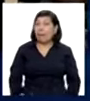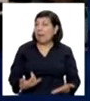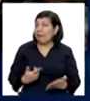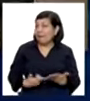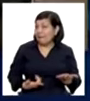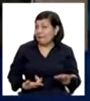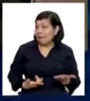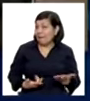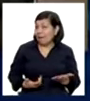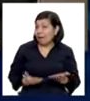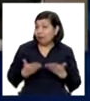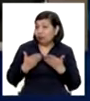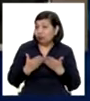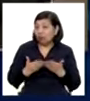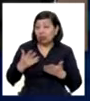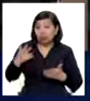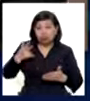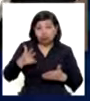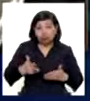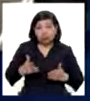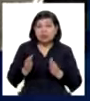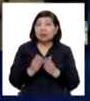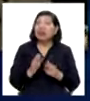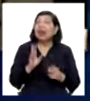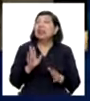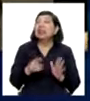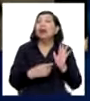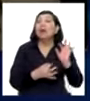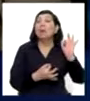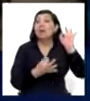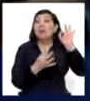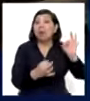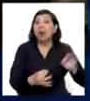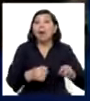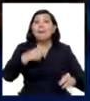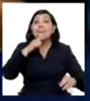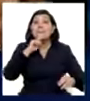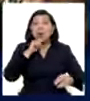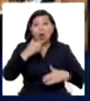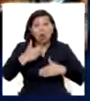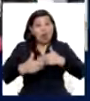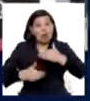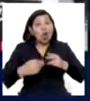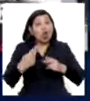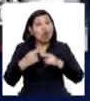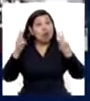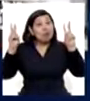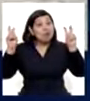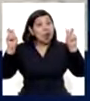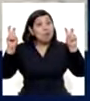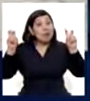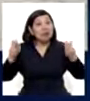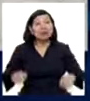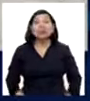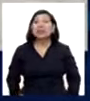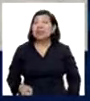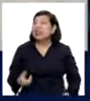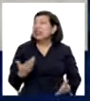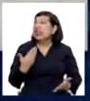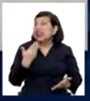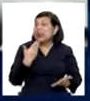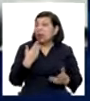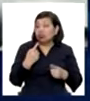que es una transporte, que es ferroviaria, y ellos presentaron Mujeres que Avanzan. Y eso es. Entonces, ellos